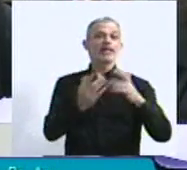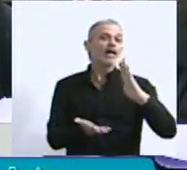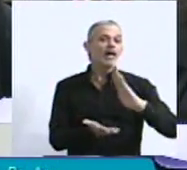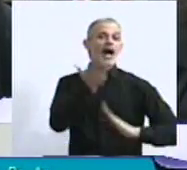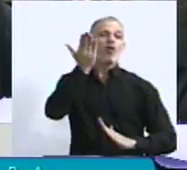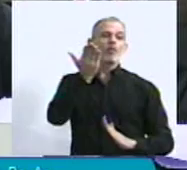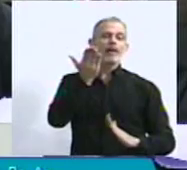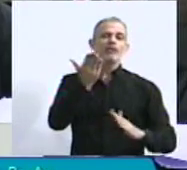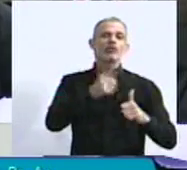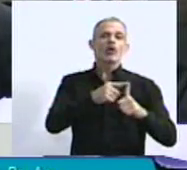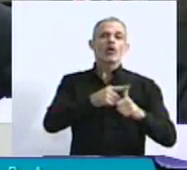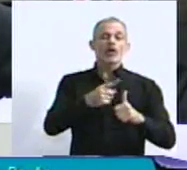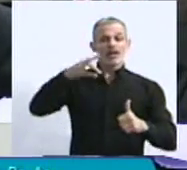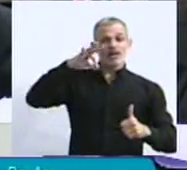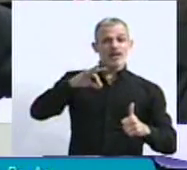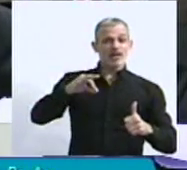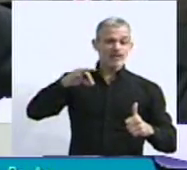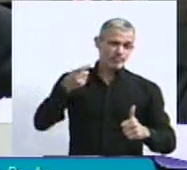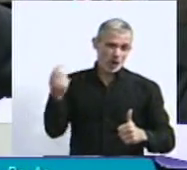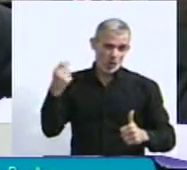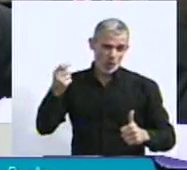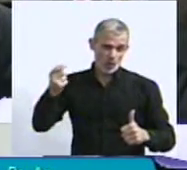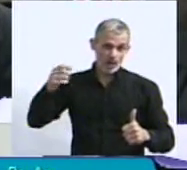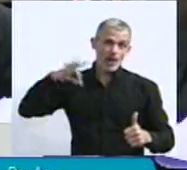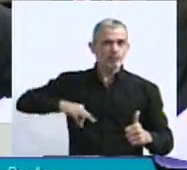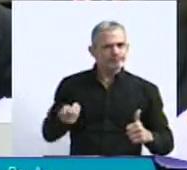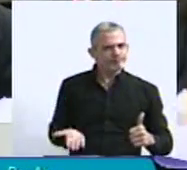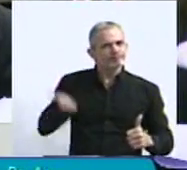incremento de los saberes previsionales,